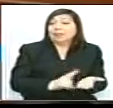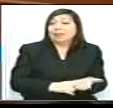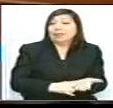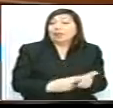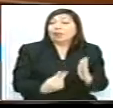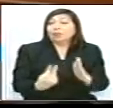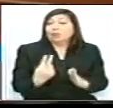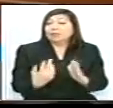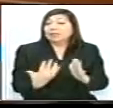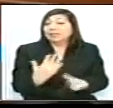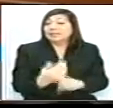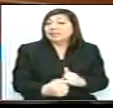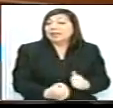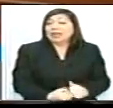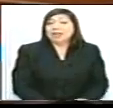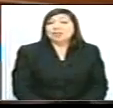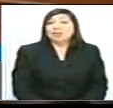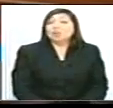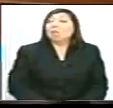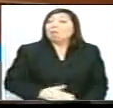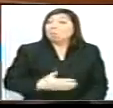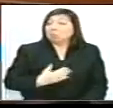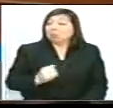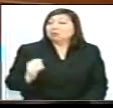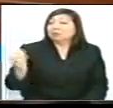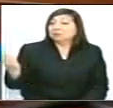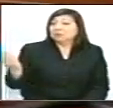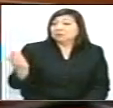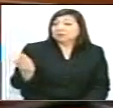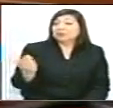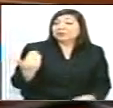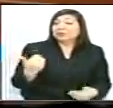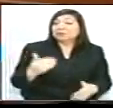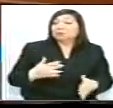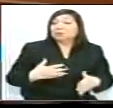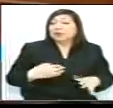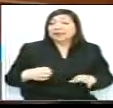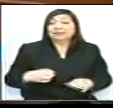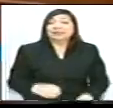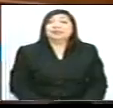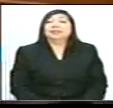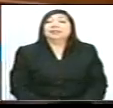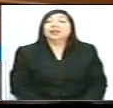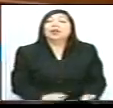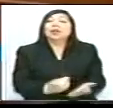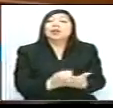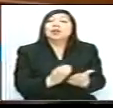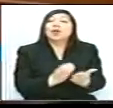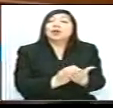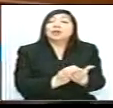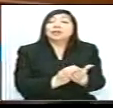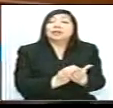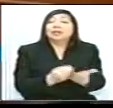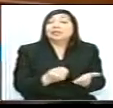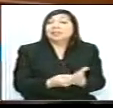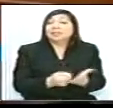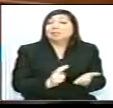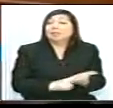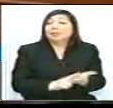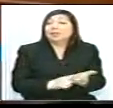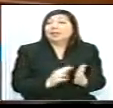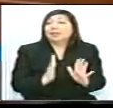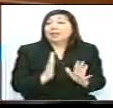12 y 15 años, puedan solicitar lo que ya se puede hacer en los contratos de estabilidad tributaria a 10